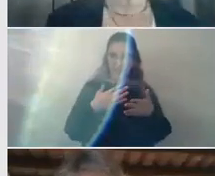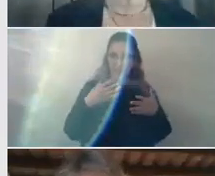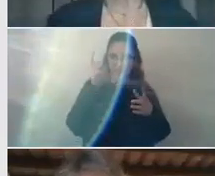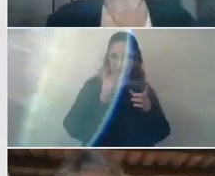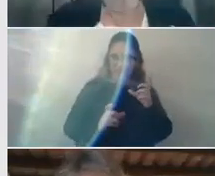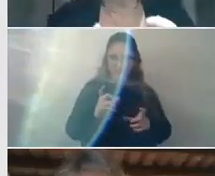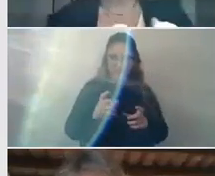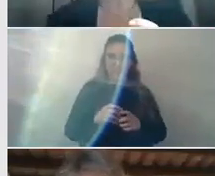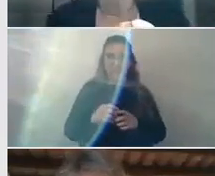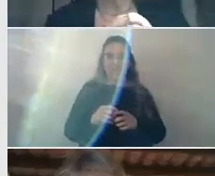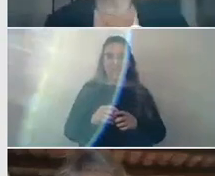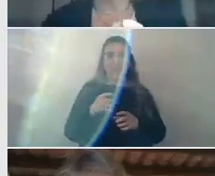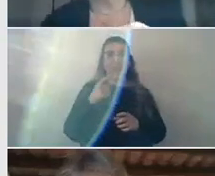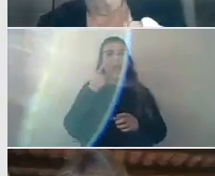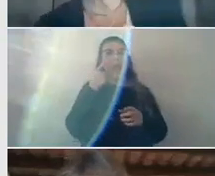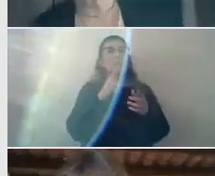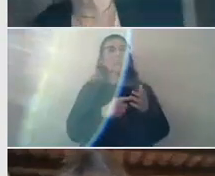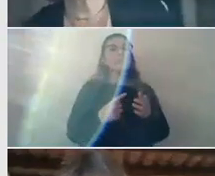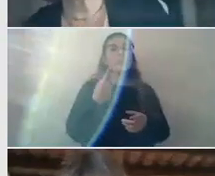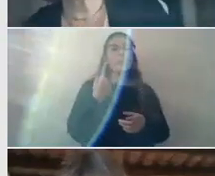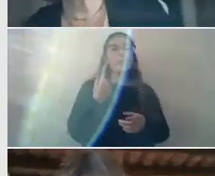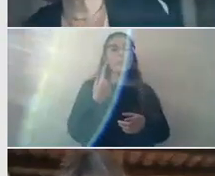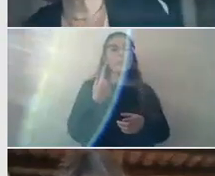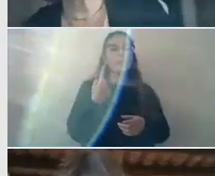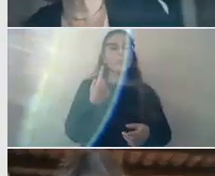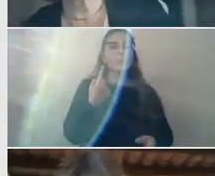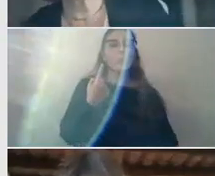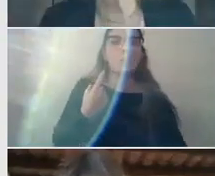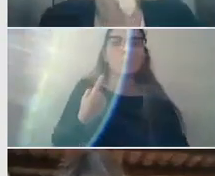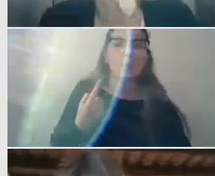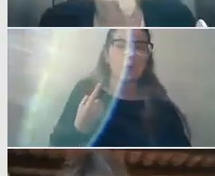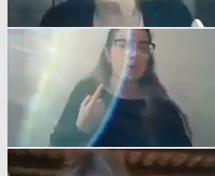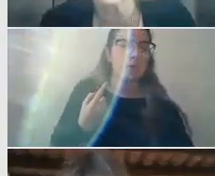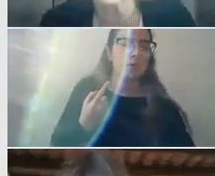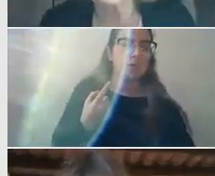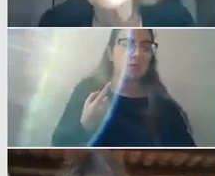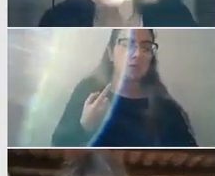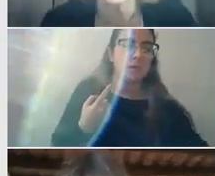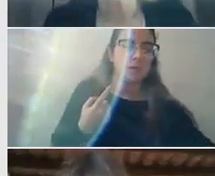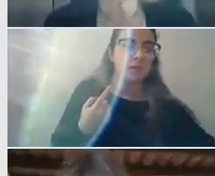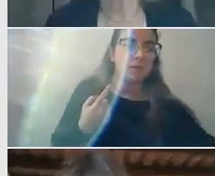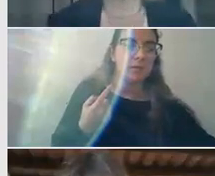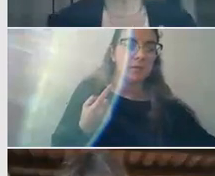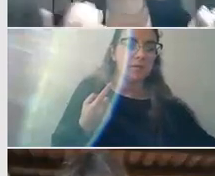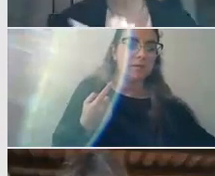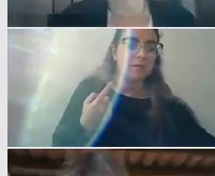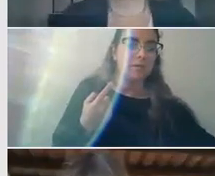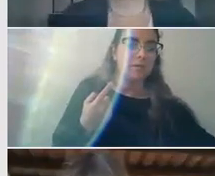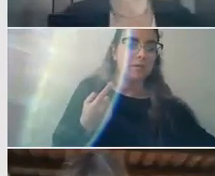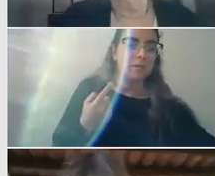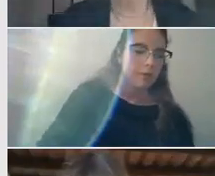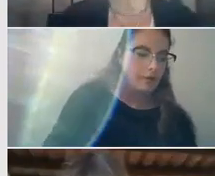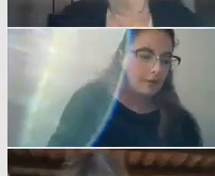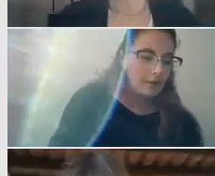bueno hablar de la diferencia que hay entre capacidad jurídica y capacidad mental que son conceptos distintos sabemos que la capacidad